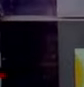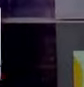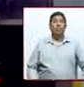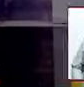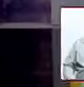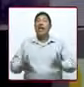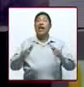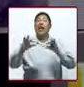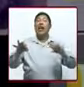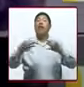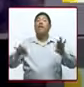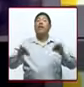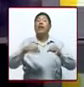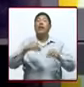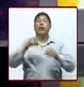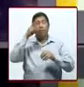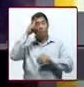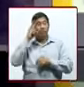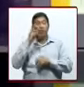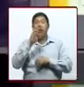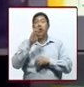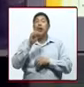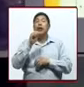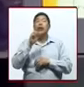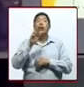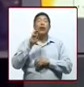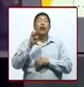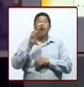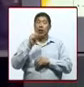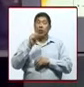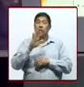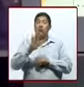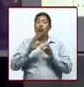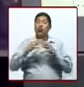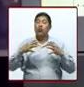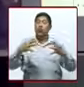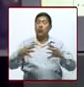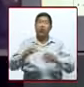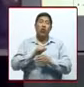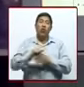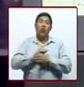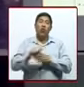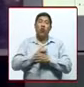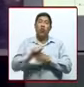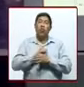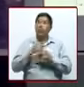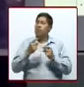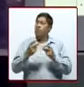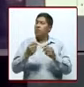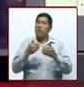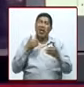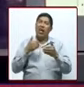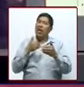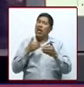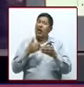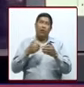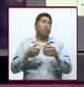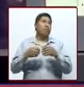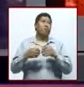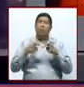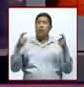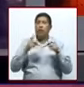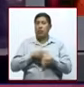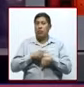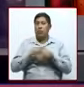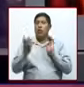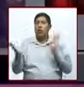Se viene la festividad de la Virgen del Carmen y las fraternidades ensayan, van a contrarreloj para tener todo listo para ese gran momento.